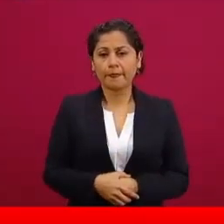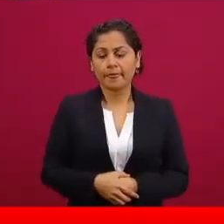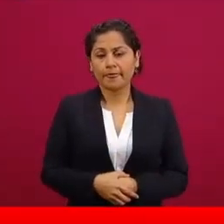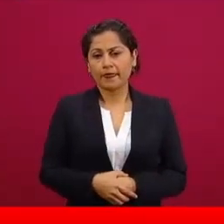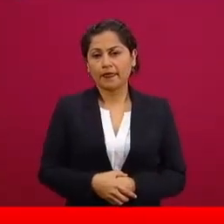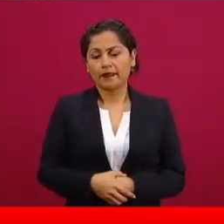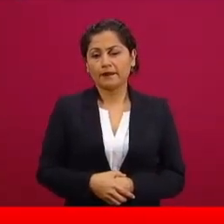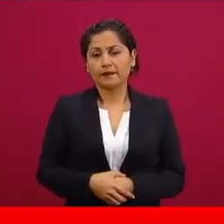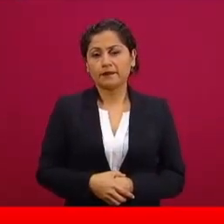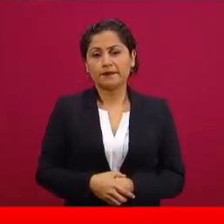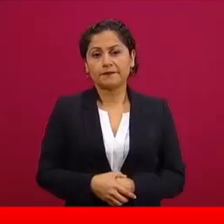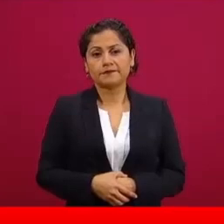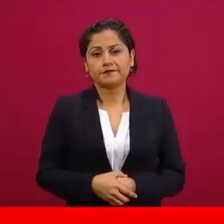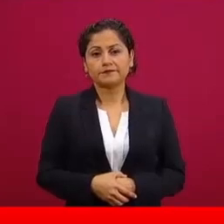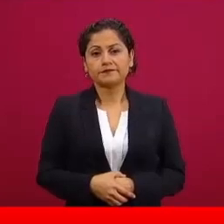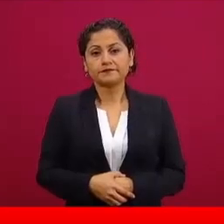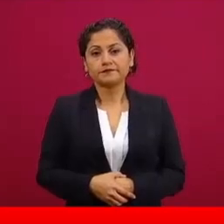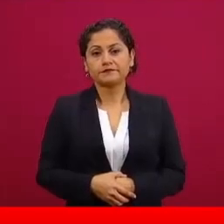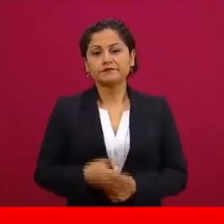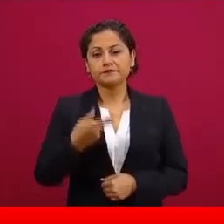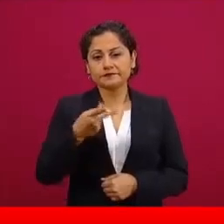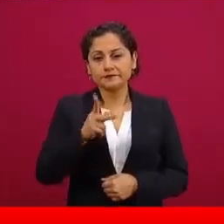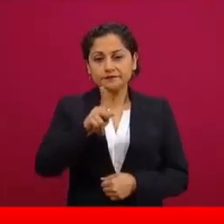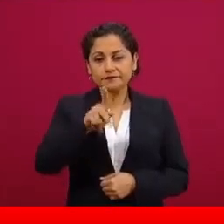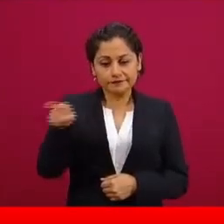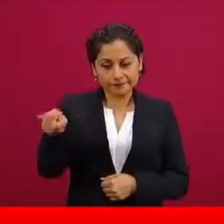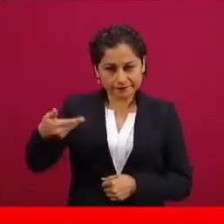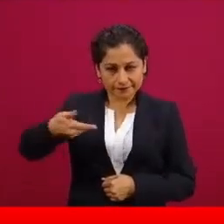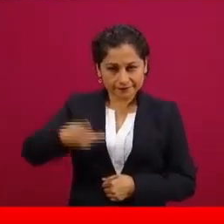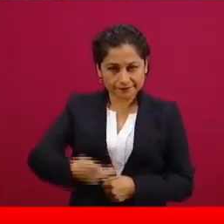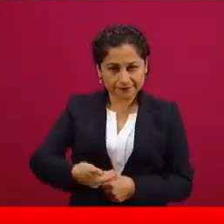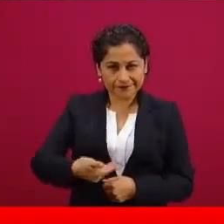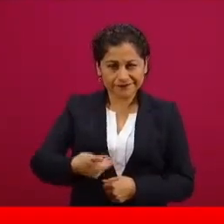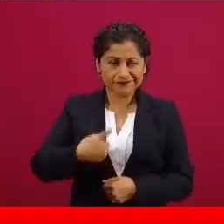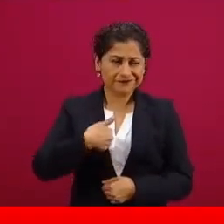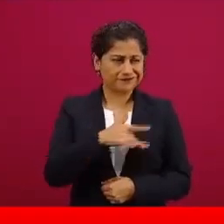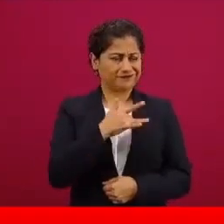Pero no creo que haga falta.